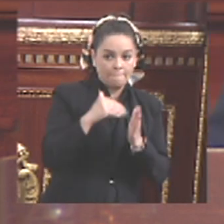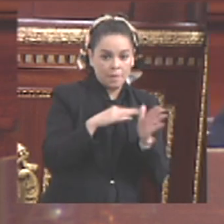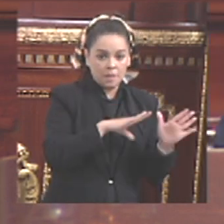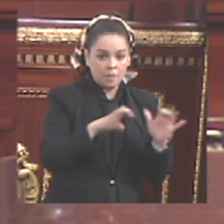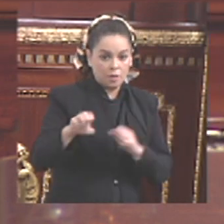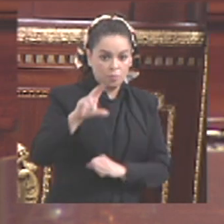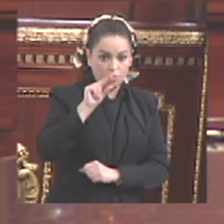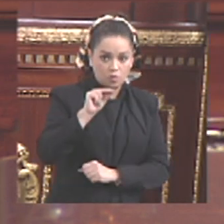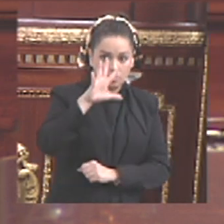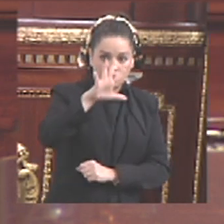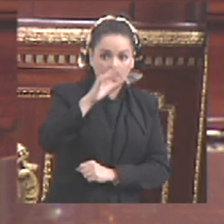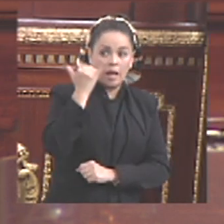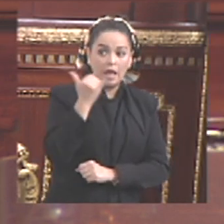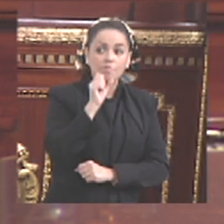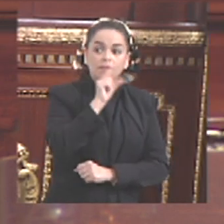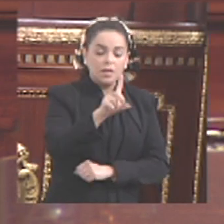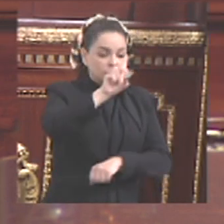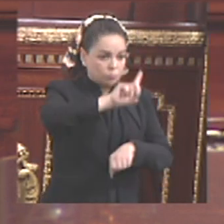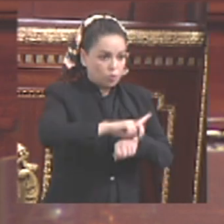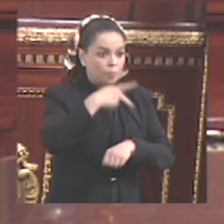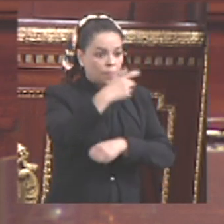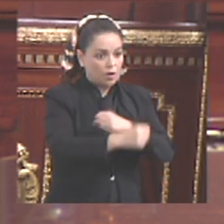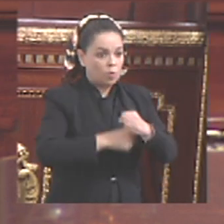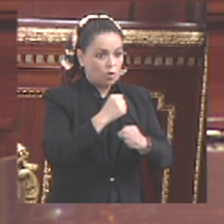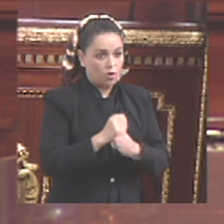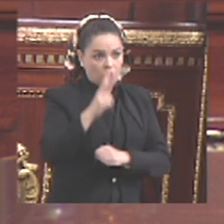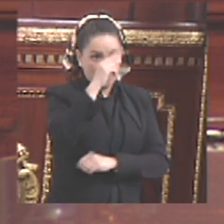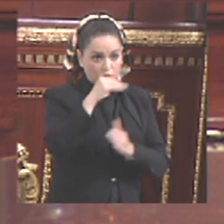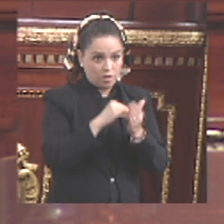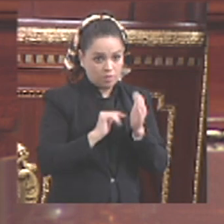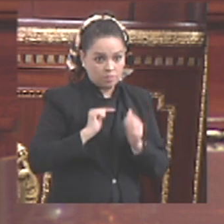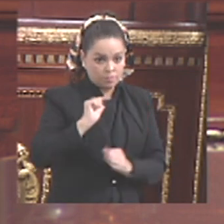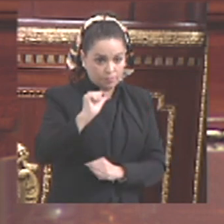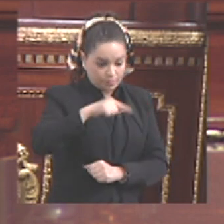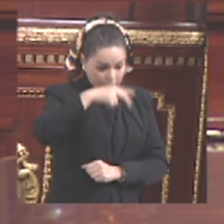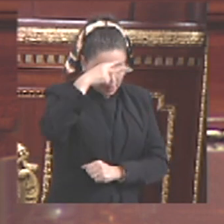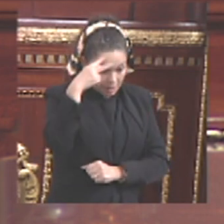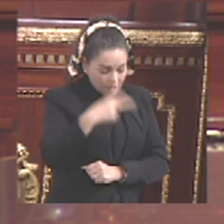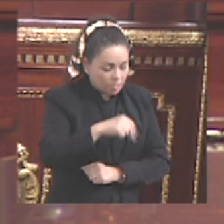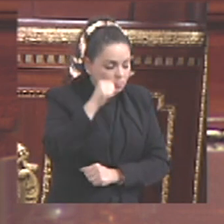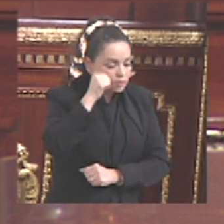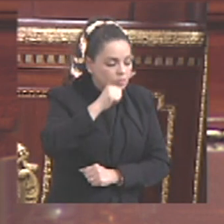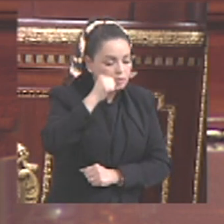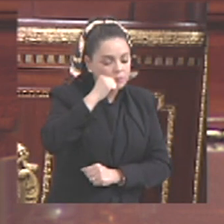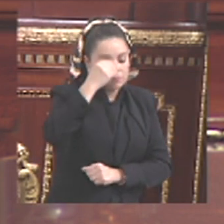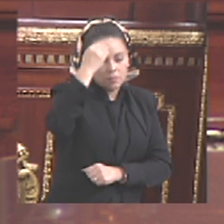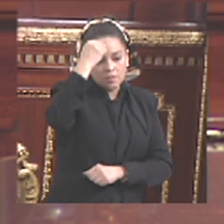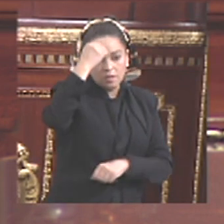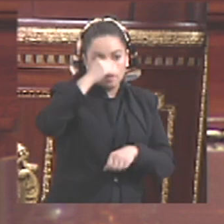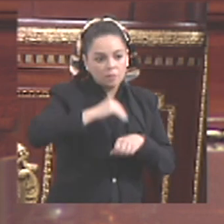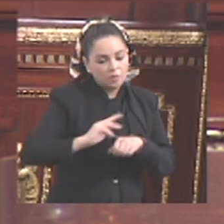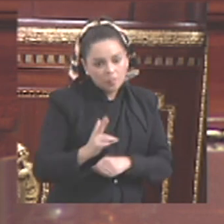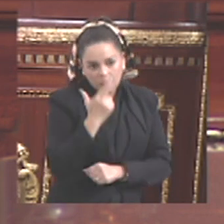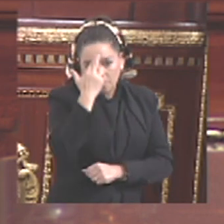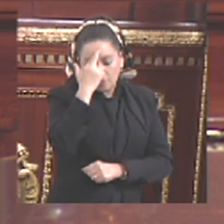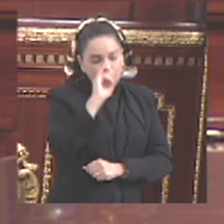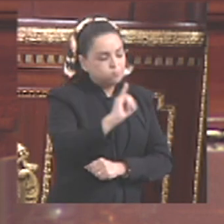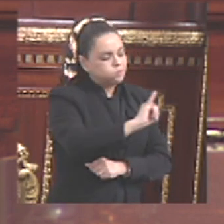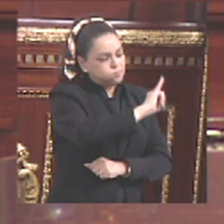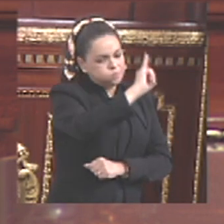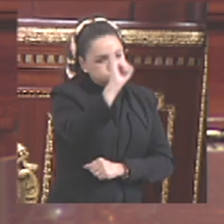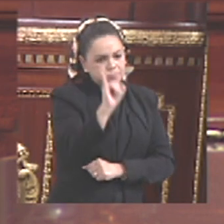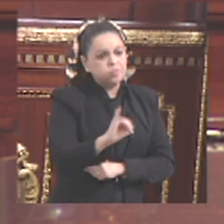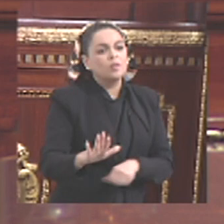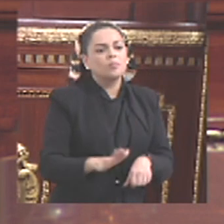del 17 siempre serán recordados. Han sido grandes